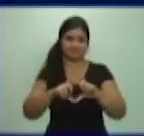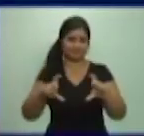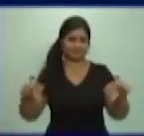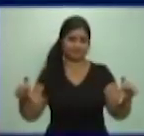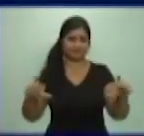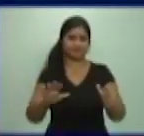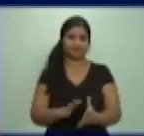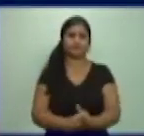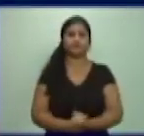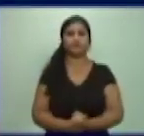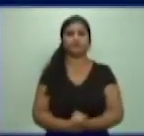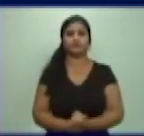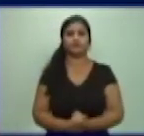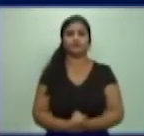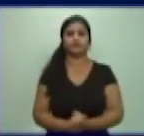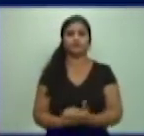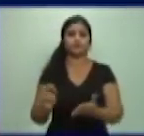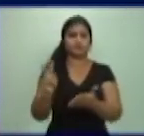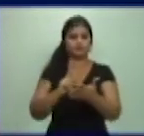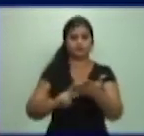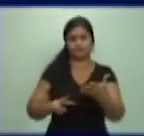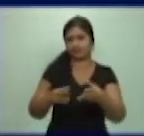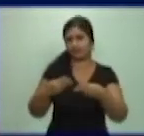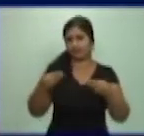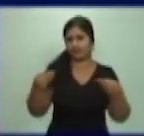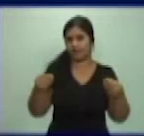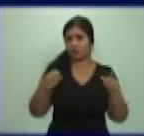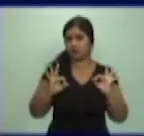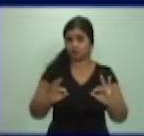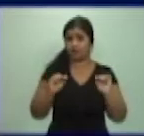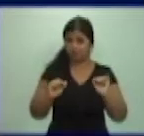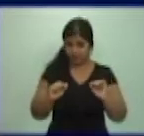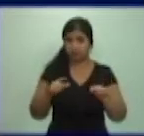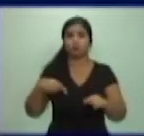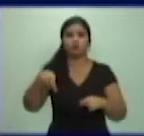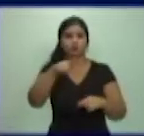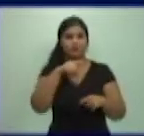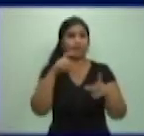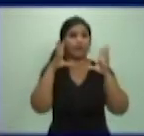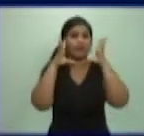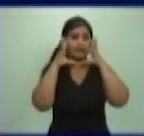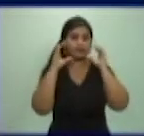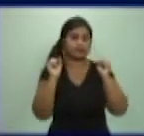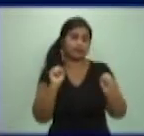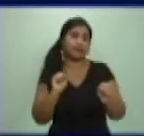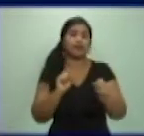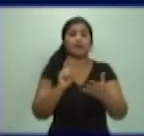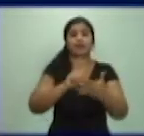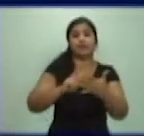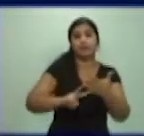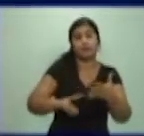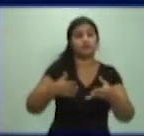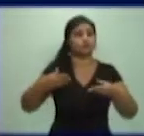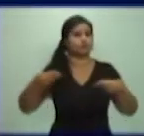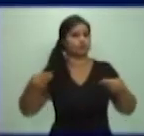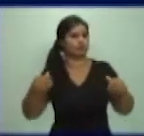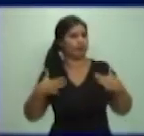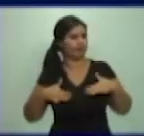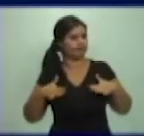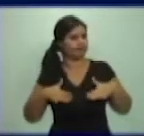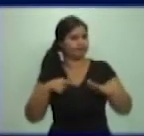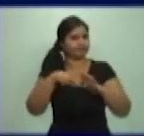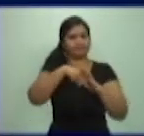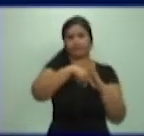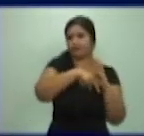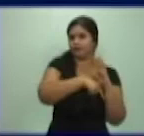Lea detenidamente el siguiente texto. Esa siempre es la orden. Usted tiene que ser capaz de leer detenidamente,